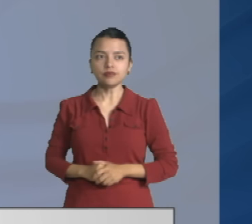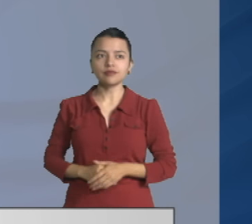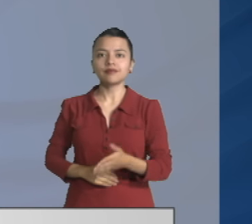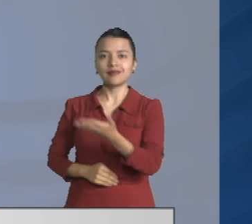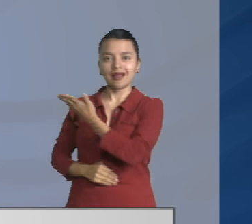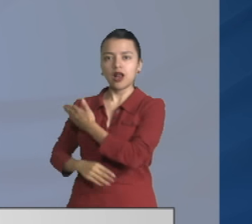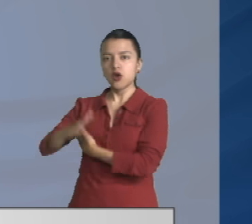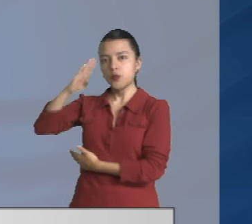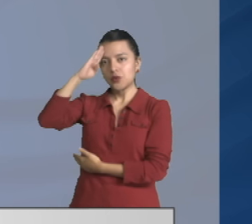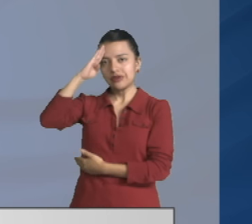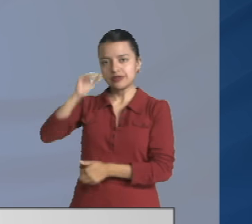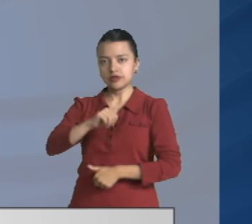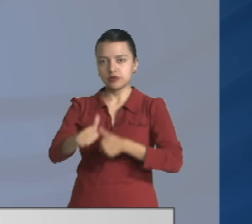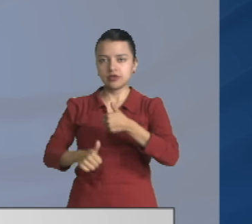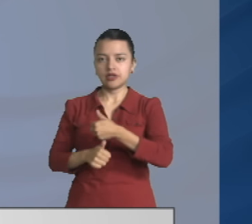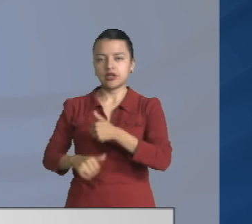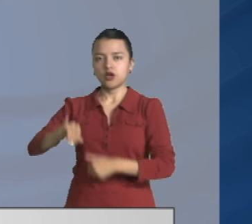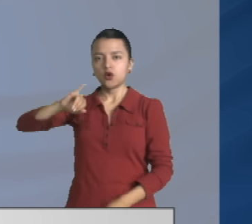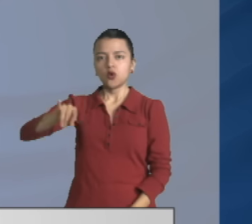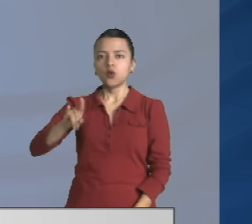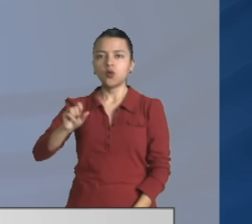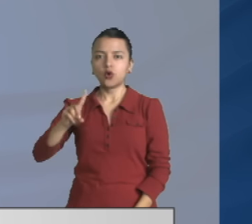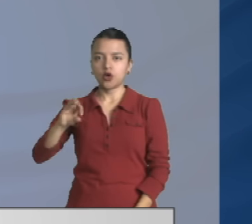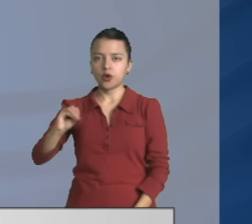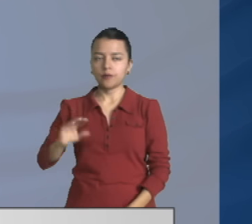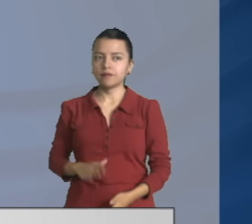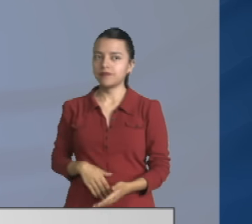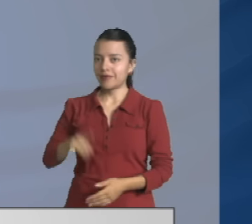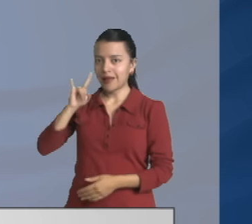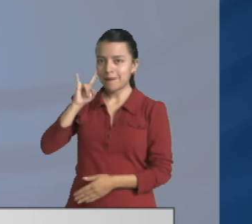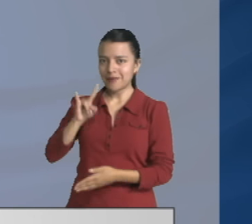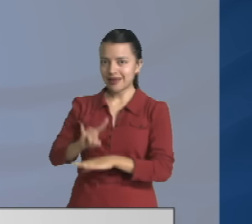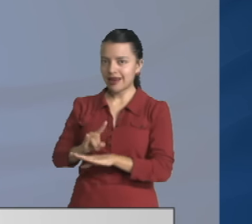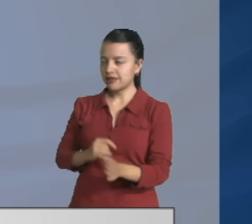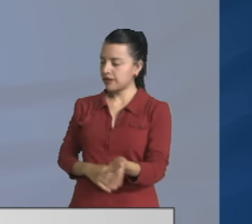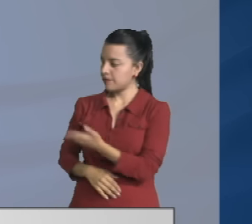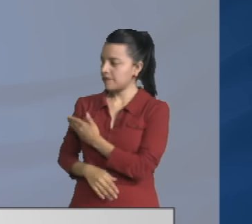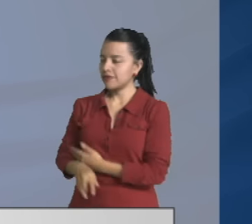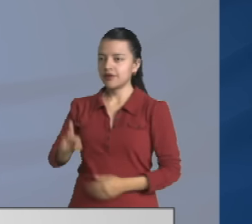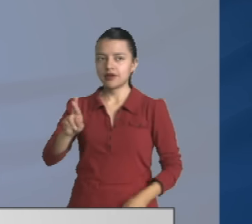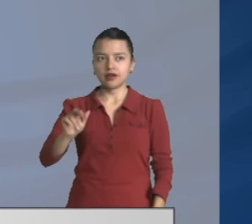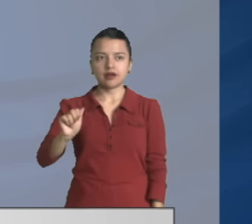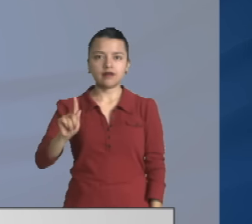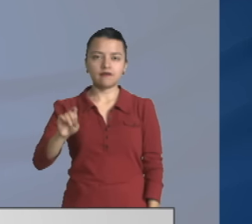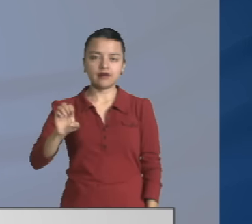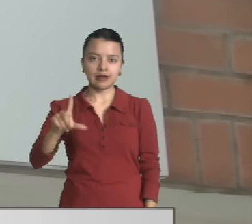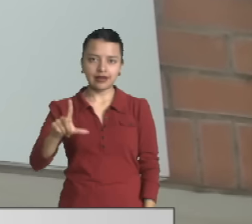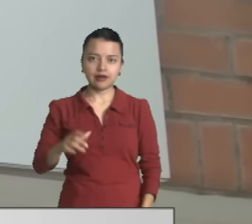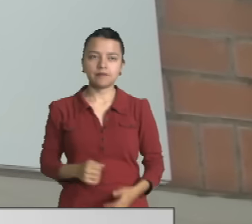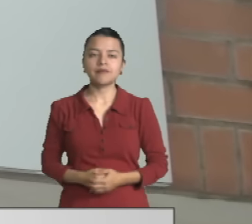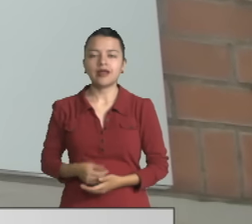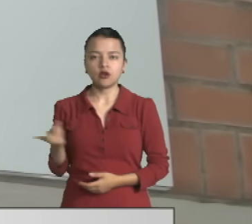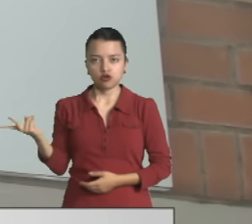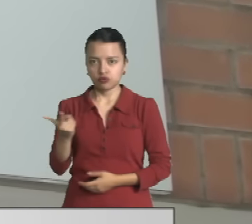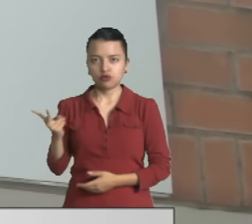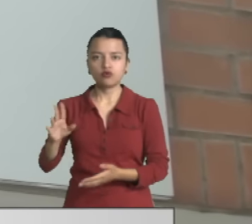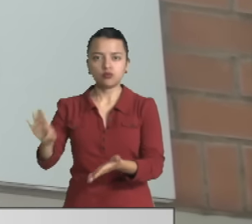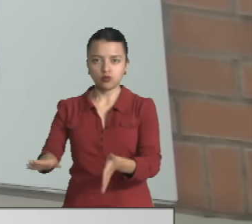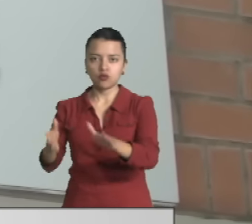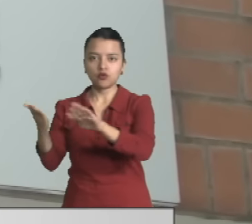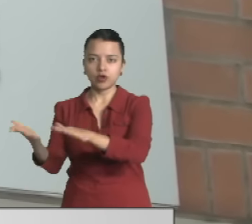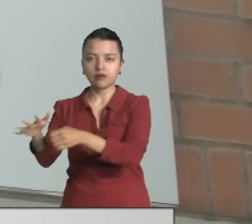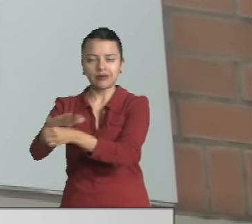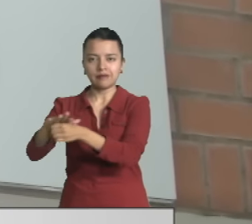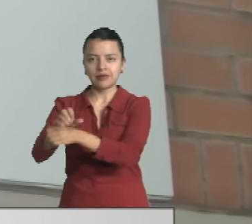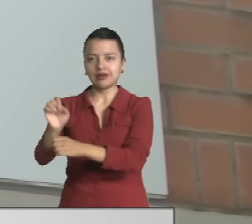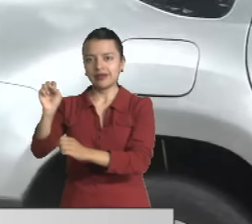El auxiliar de policía Julio César del Río Castro y el vigilante informal Rafael Armando Ahumada fueron asesinados en el